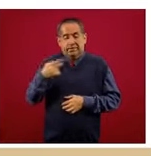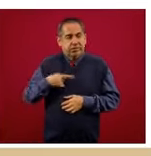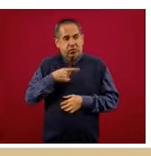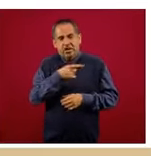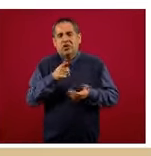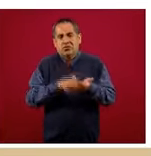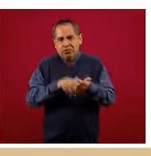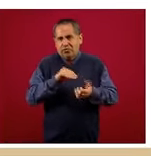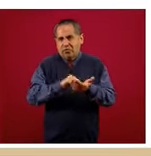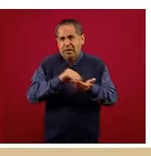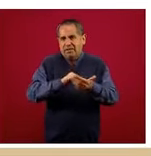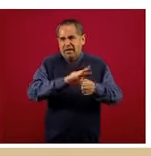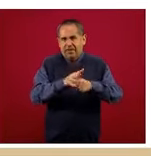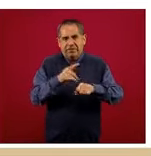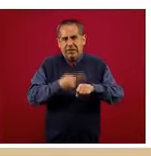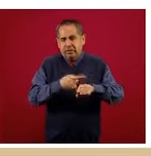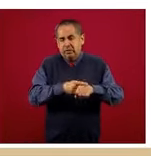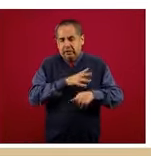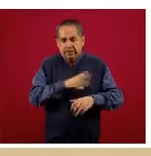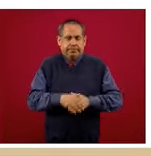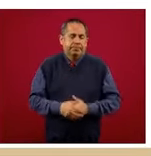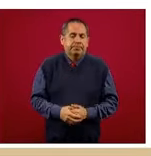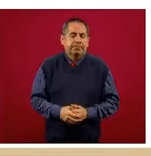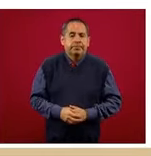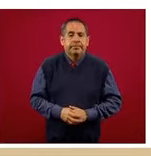26.557. Veamos la siguiente diapositiva.